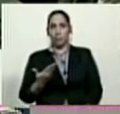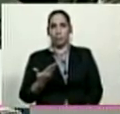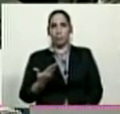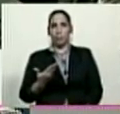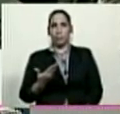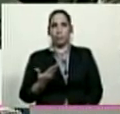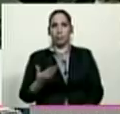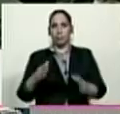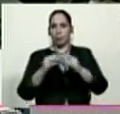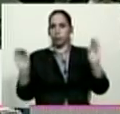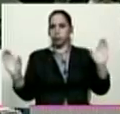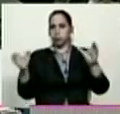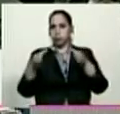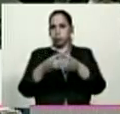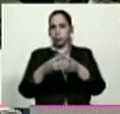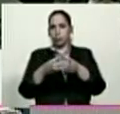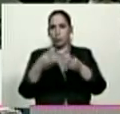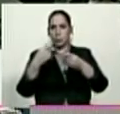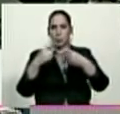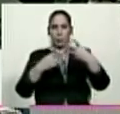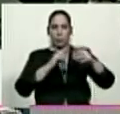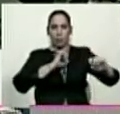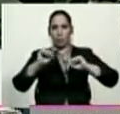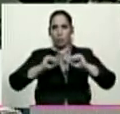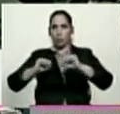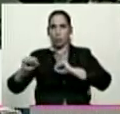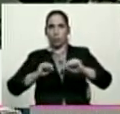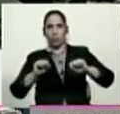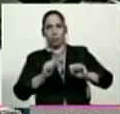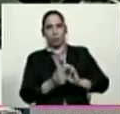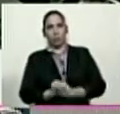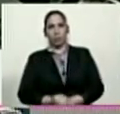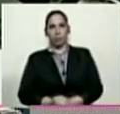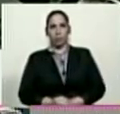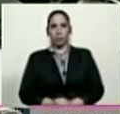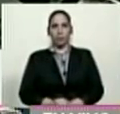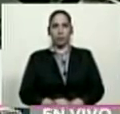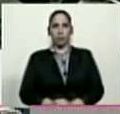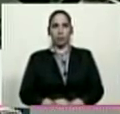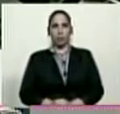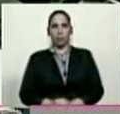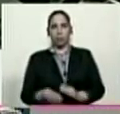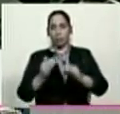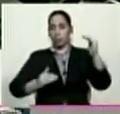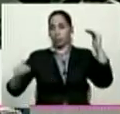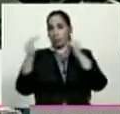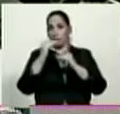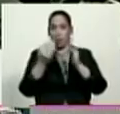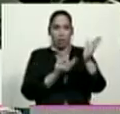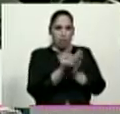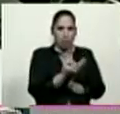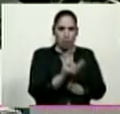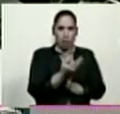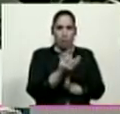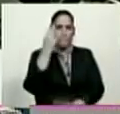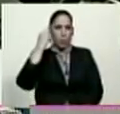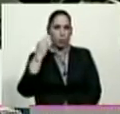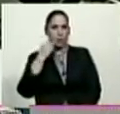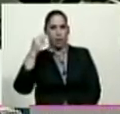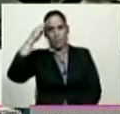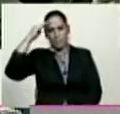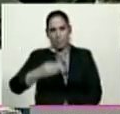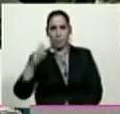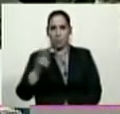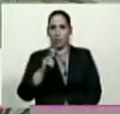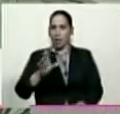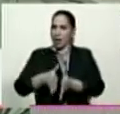todo este conjunto de eventos y acciones derivados de la moral y la lealtad bolivariana de los militares venezolanos, lo